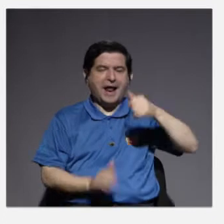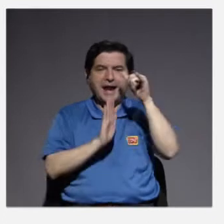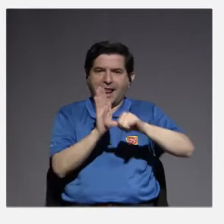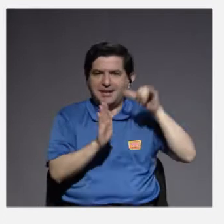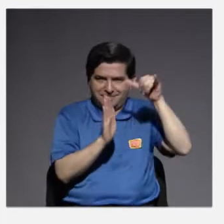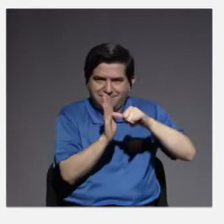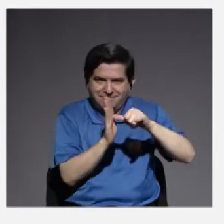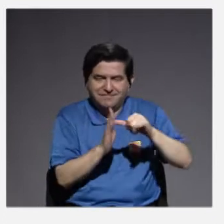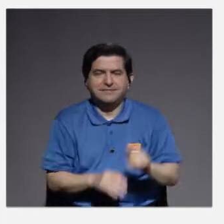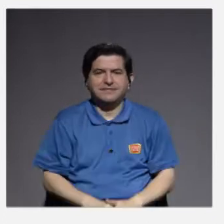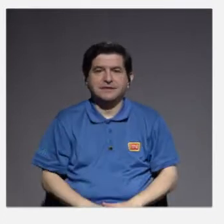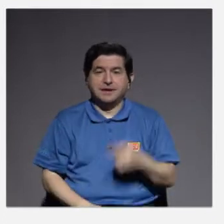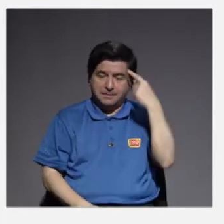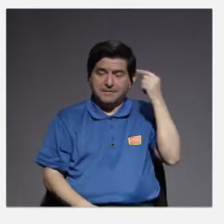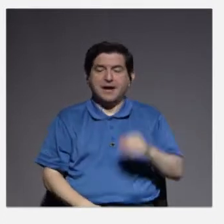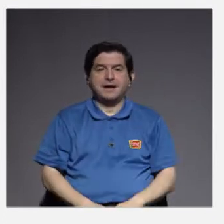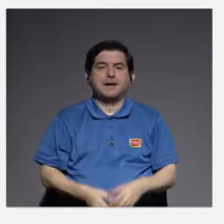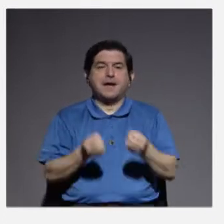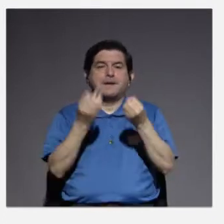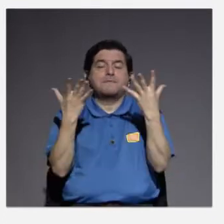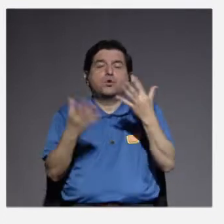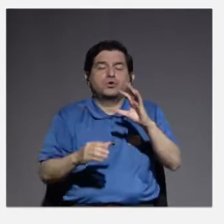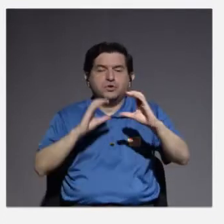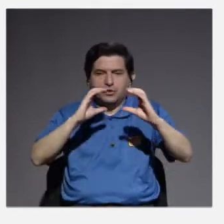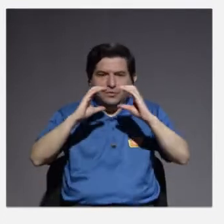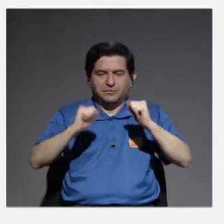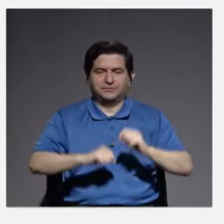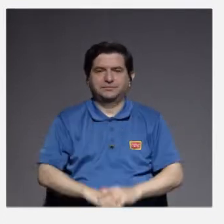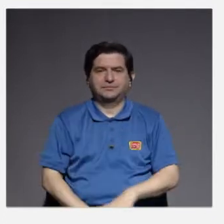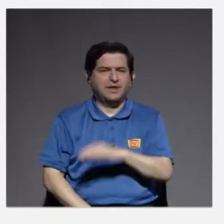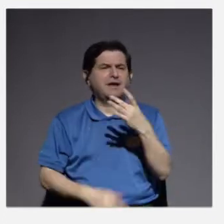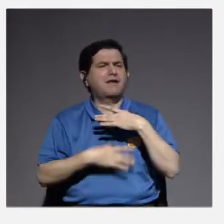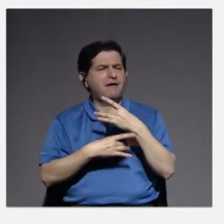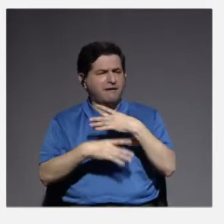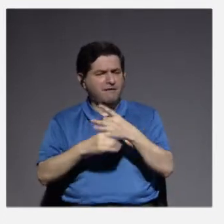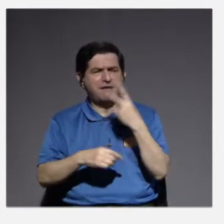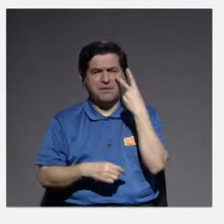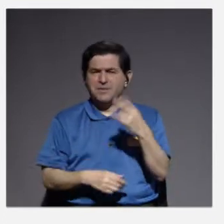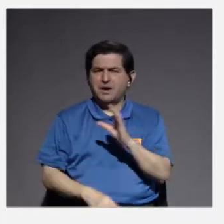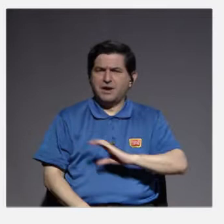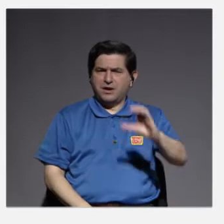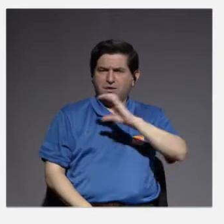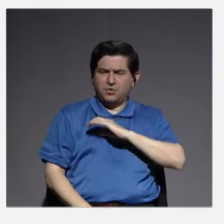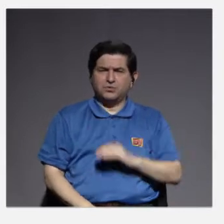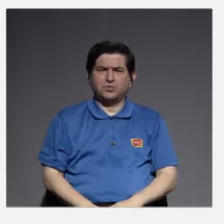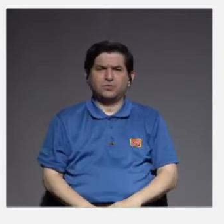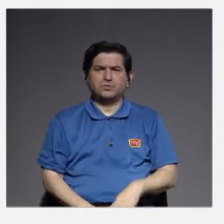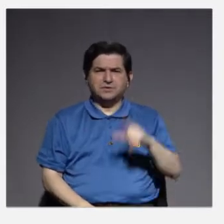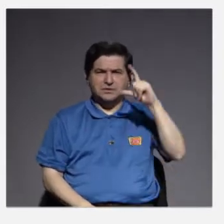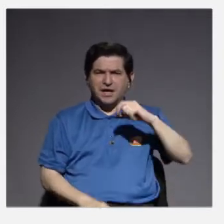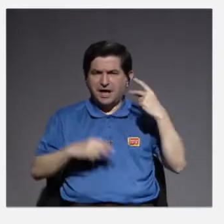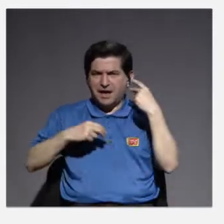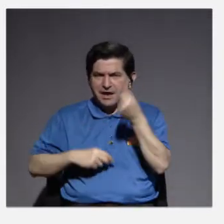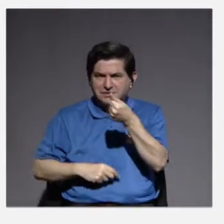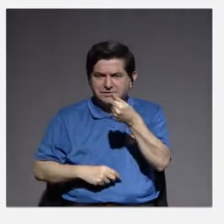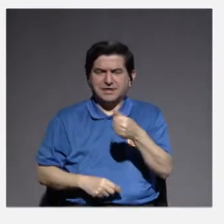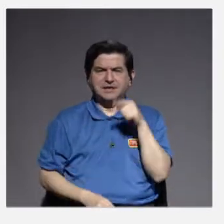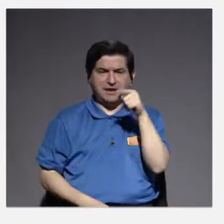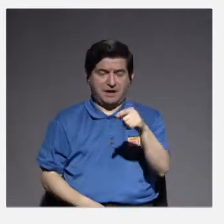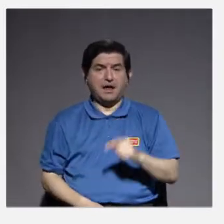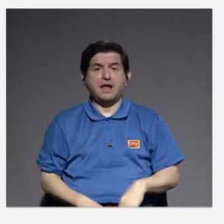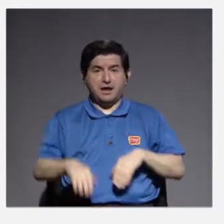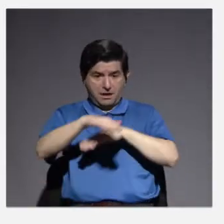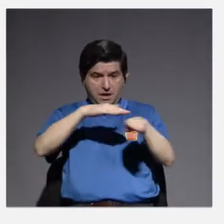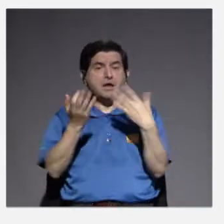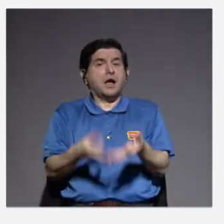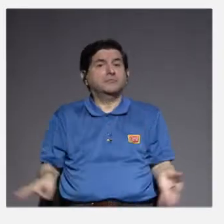para elementos de multimedia. Y también, por ejemplo, es interesante ver el comportamiento de Instagram. Instagram es una plataforma que ha ganado